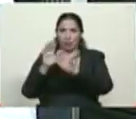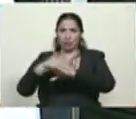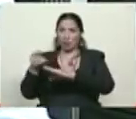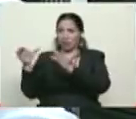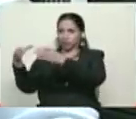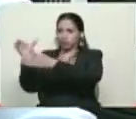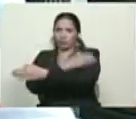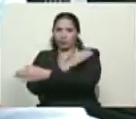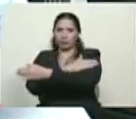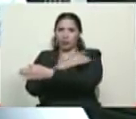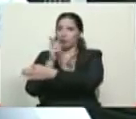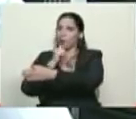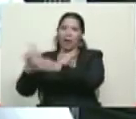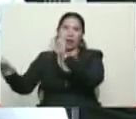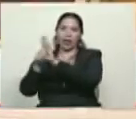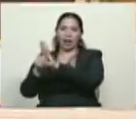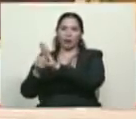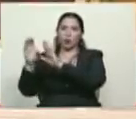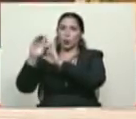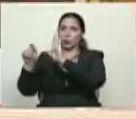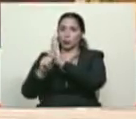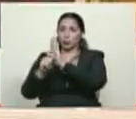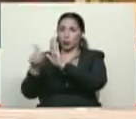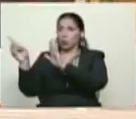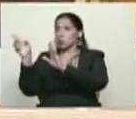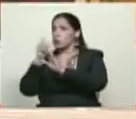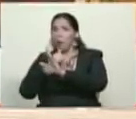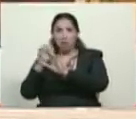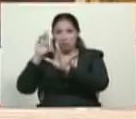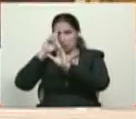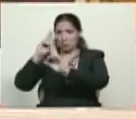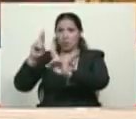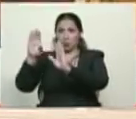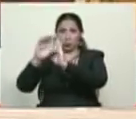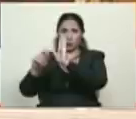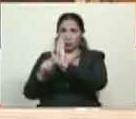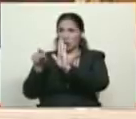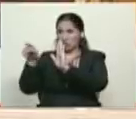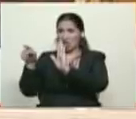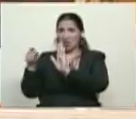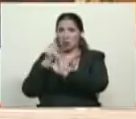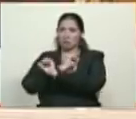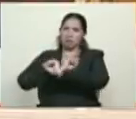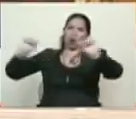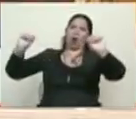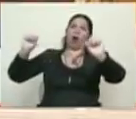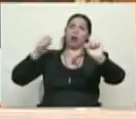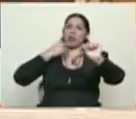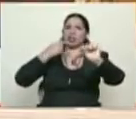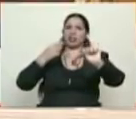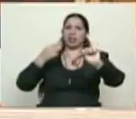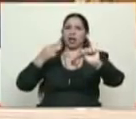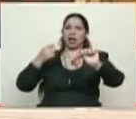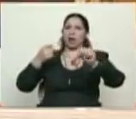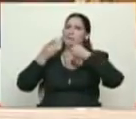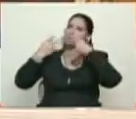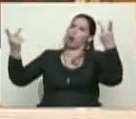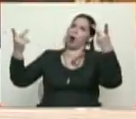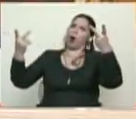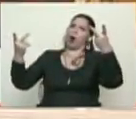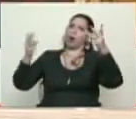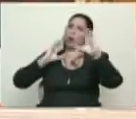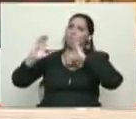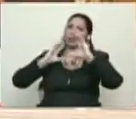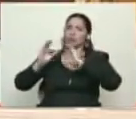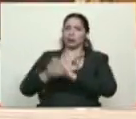están en desacato a la Constitución, están fuera de la ley, y además ellos se negaban de manera explícita, pública,